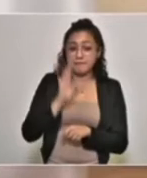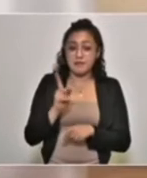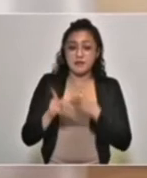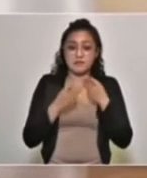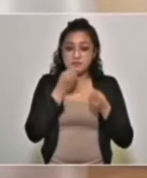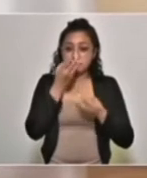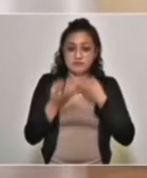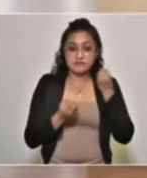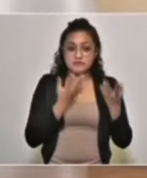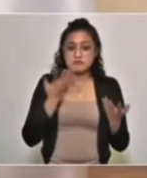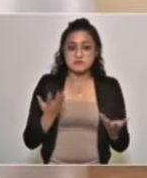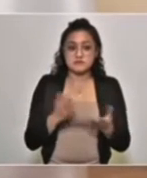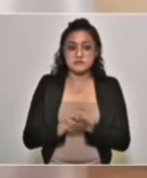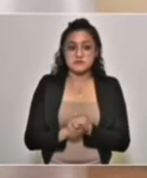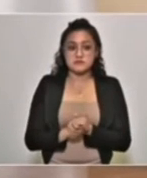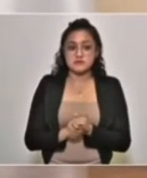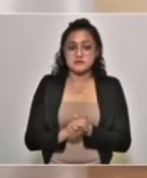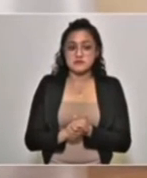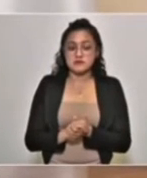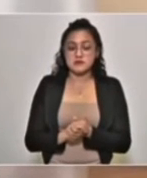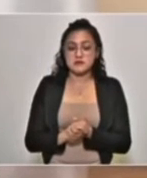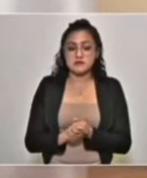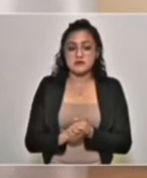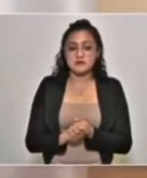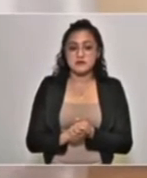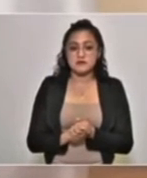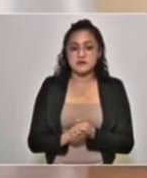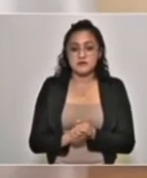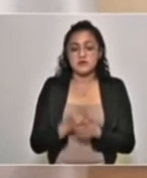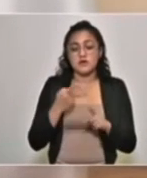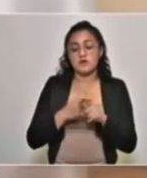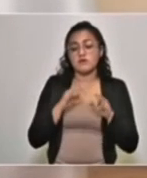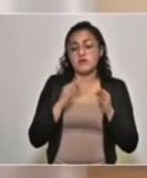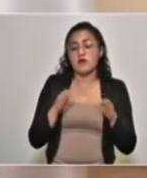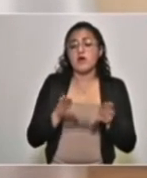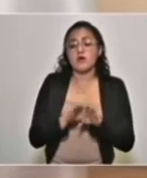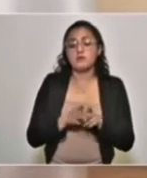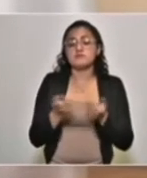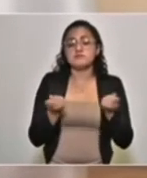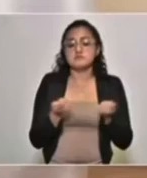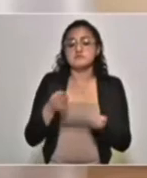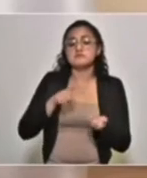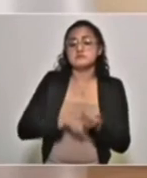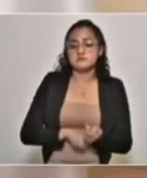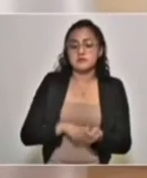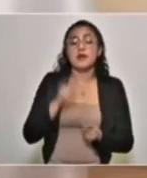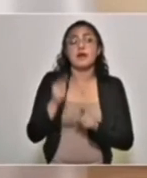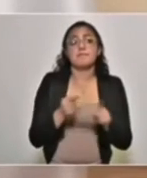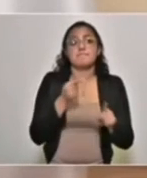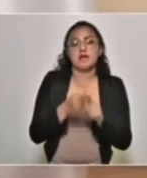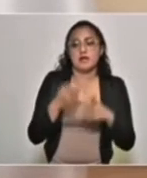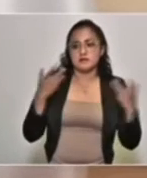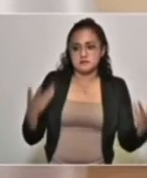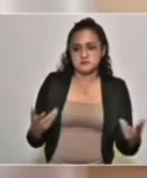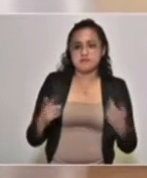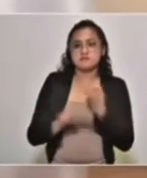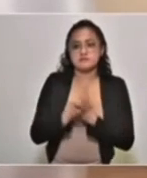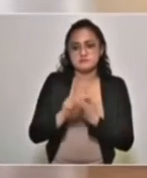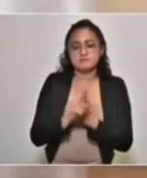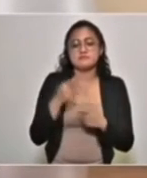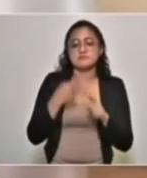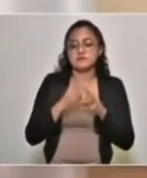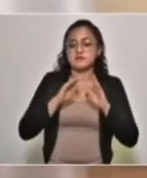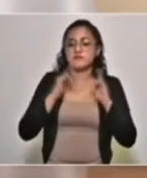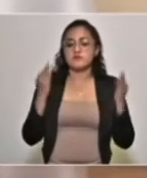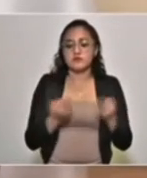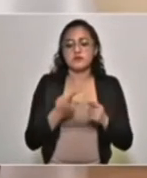revelaciones, revelaciones, de la forma como se manejó, más revelaciones, de la forma